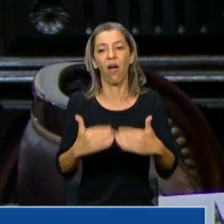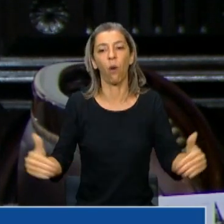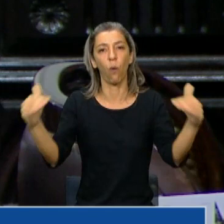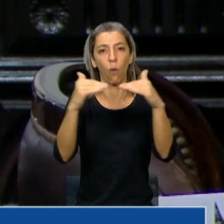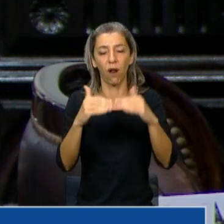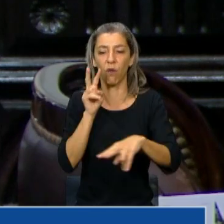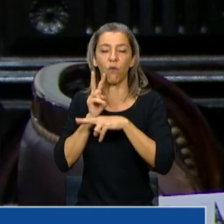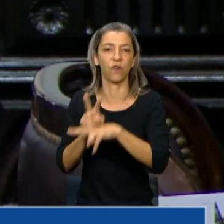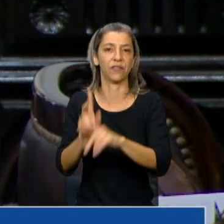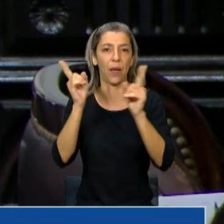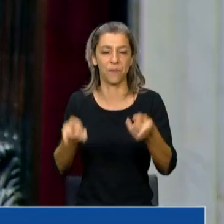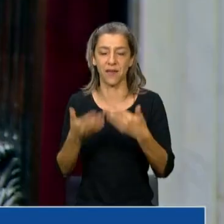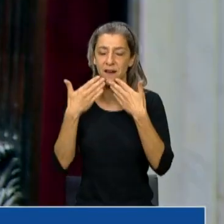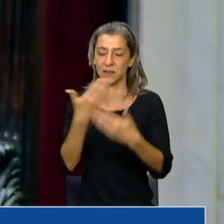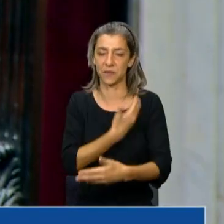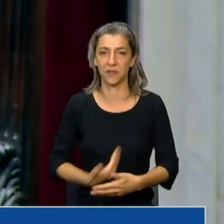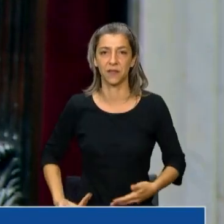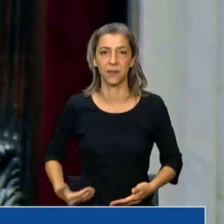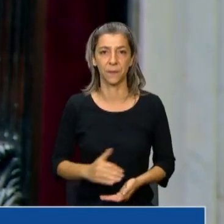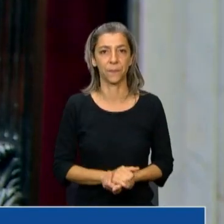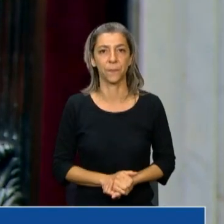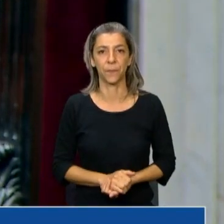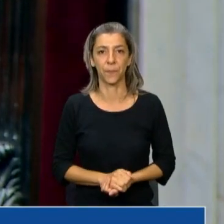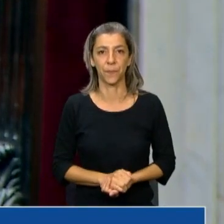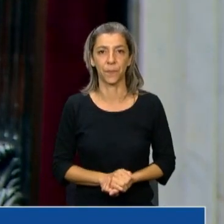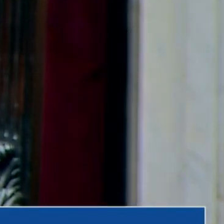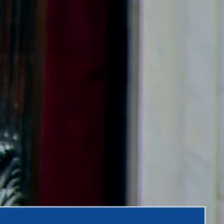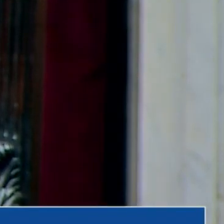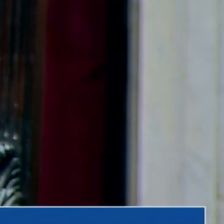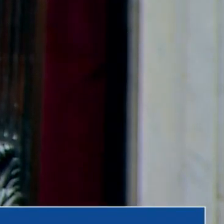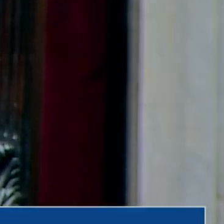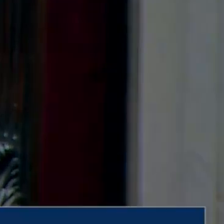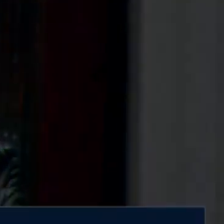los inquilinos. Gracias, presidente. Gracias, diputado.